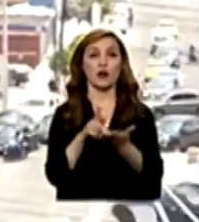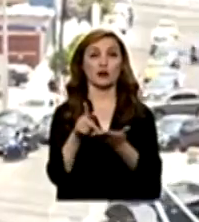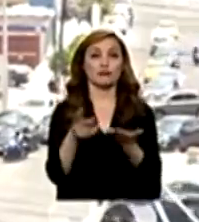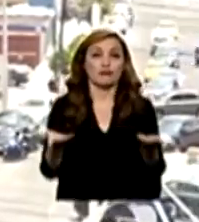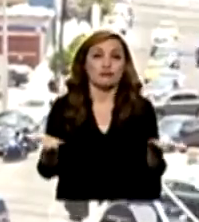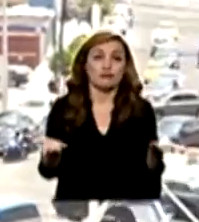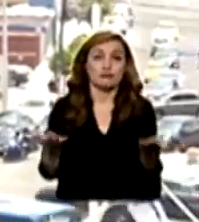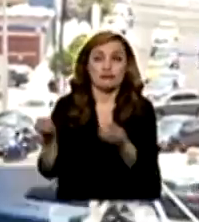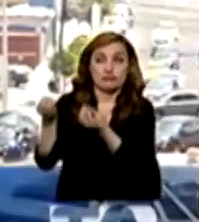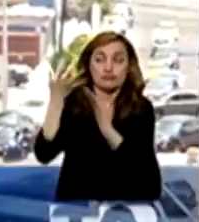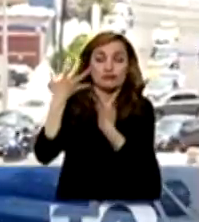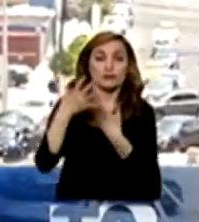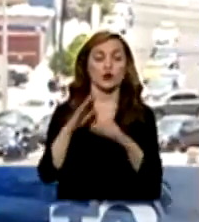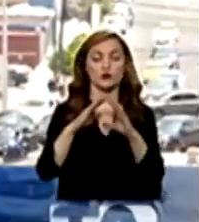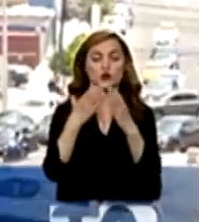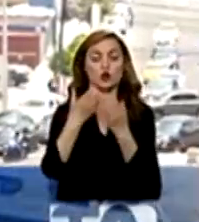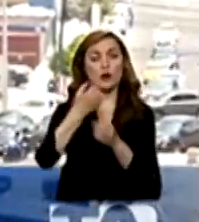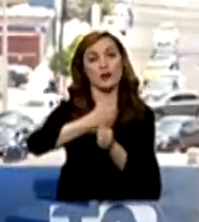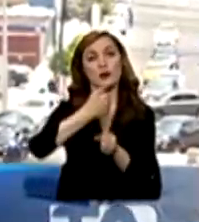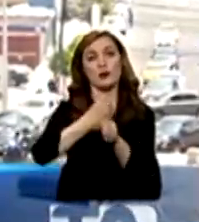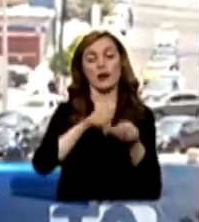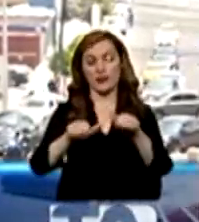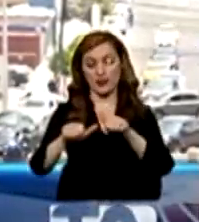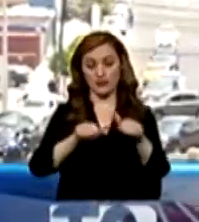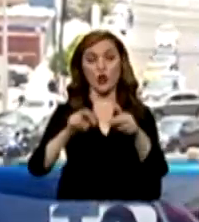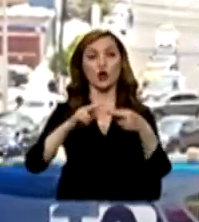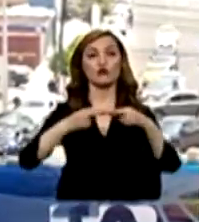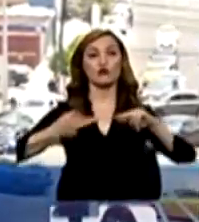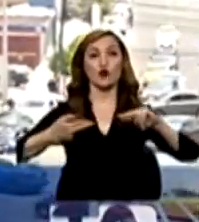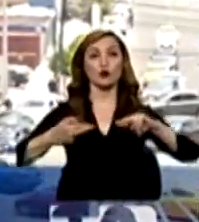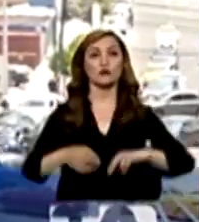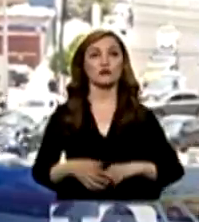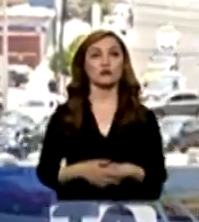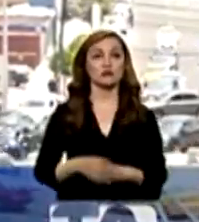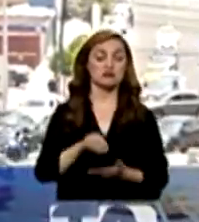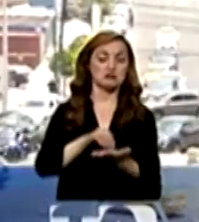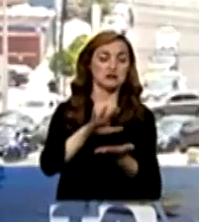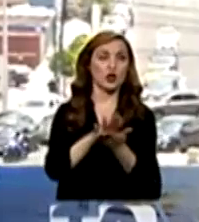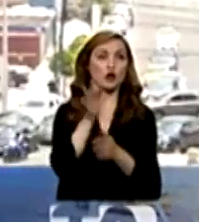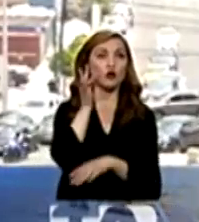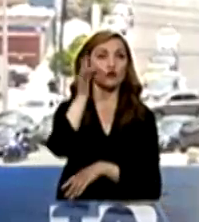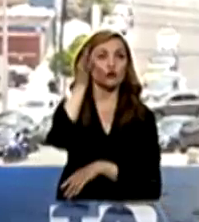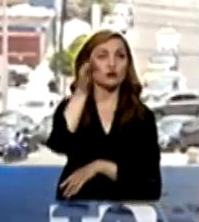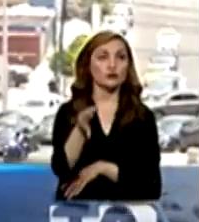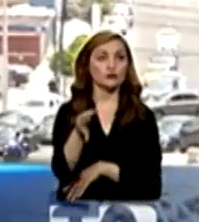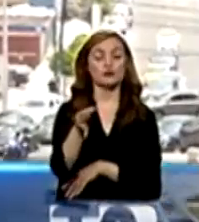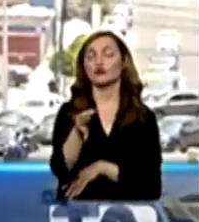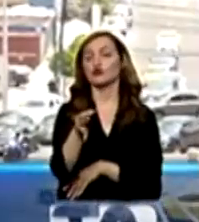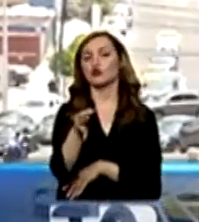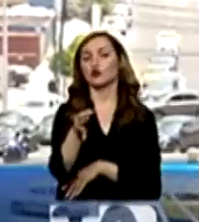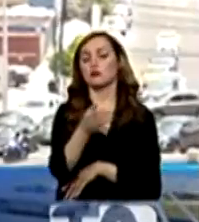de los Trabajadores deberá tramitar estas reformas que, si pasan, se aplicarán para los futuros mandatarios, no